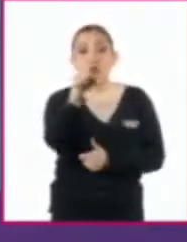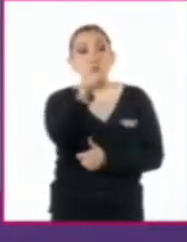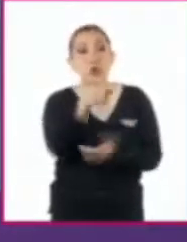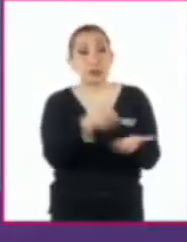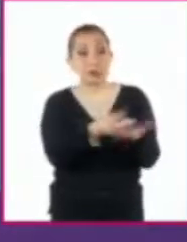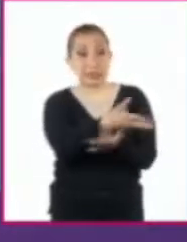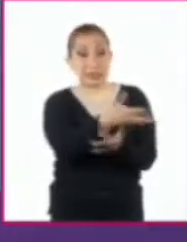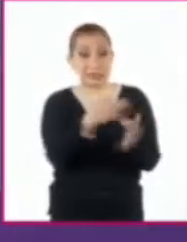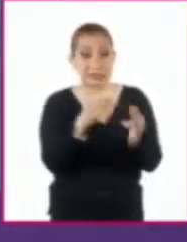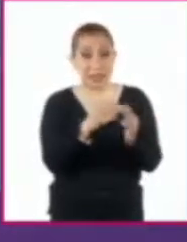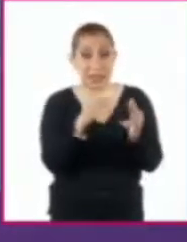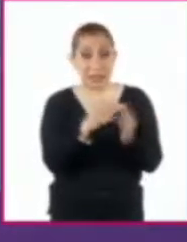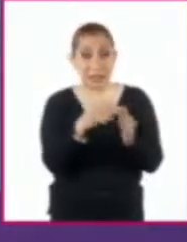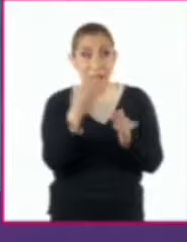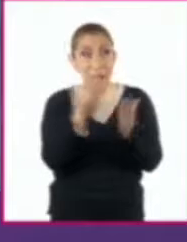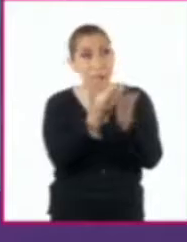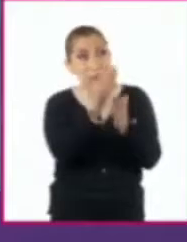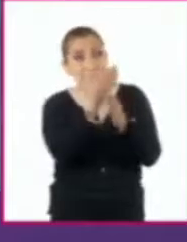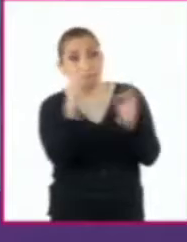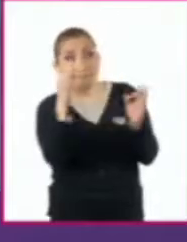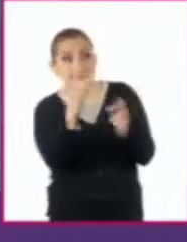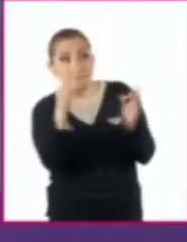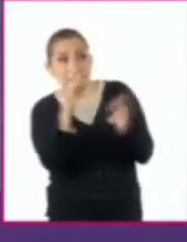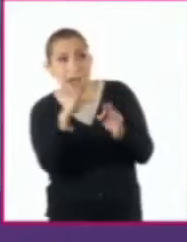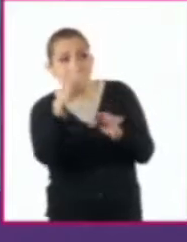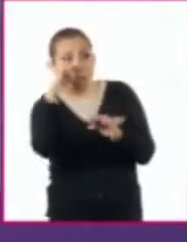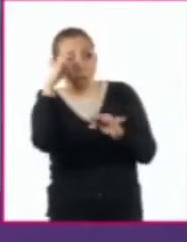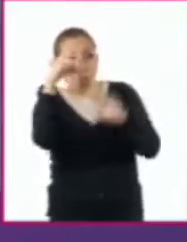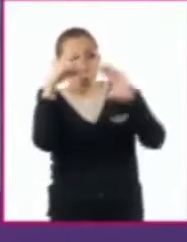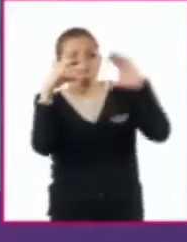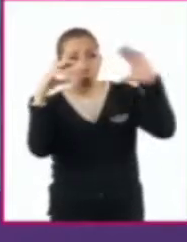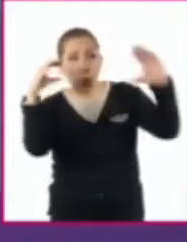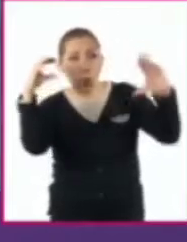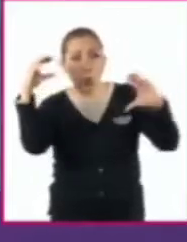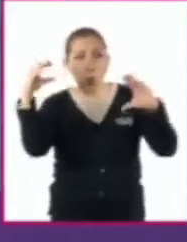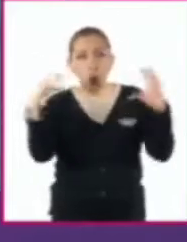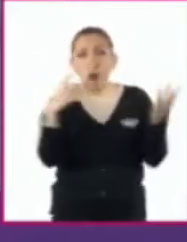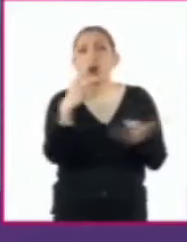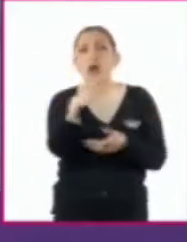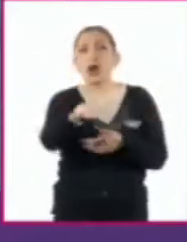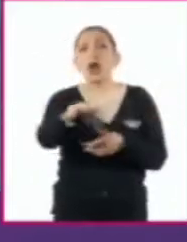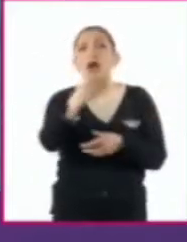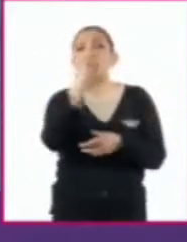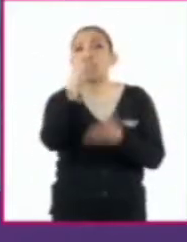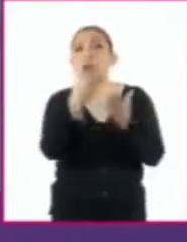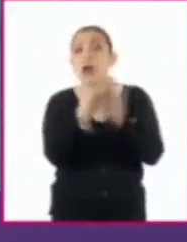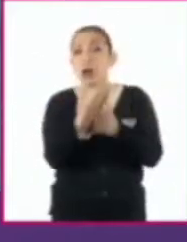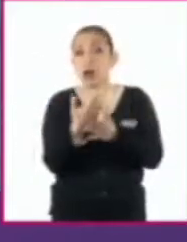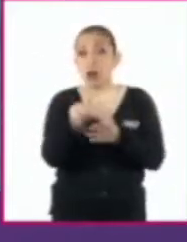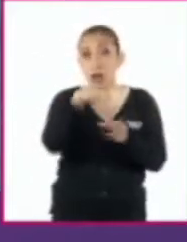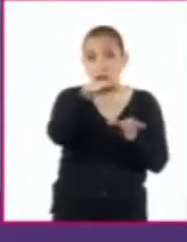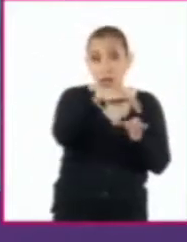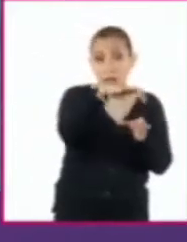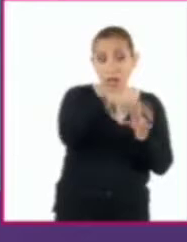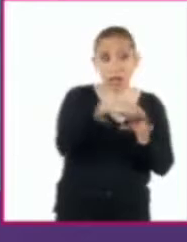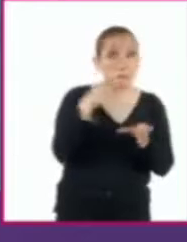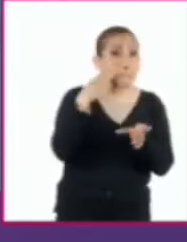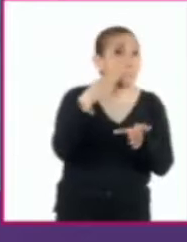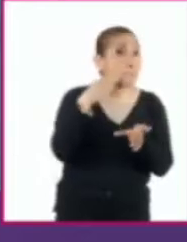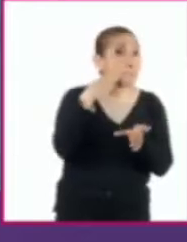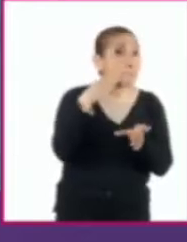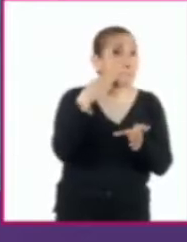salen de su casa en una mañana fría y hay neblina en el ambiente, en su desayuno toman una infusión de